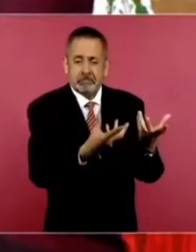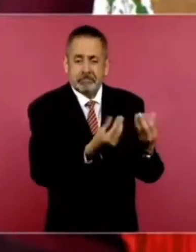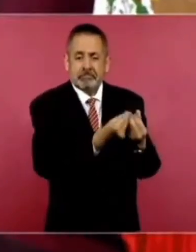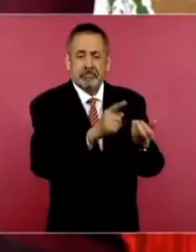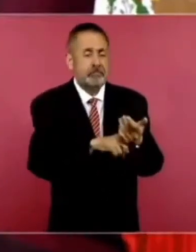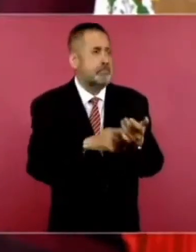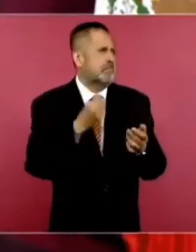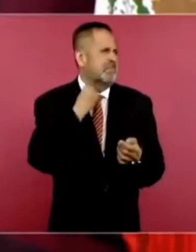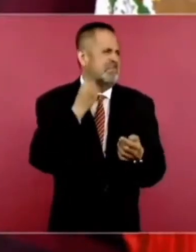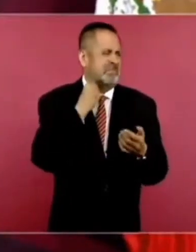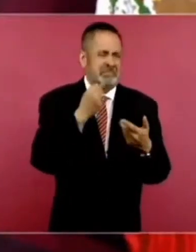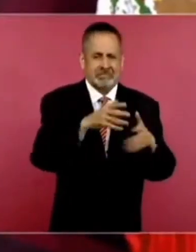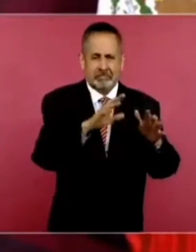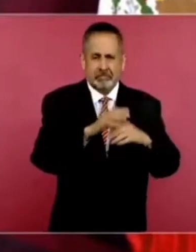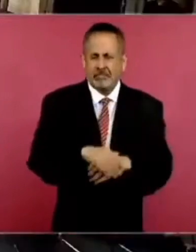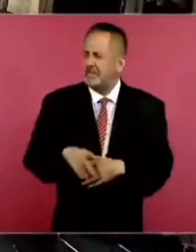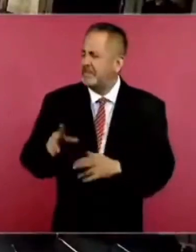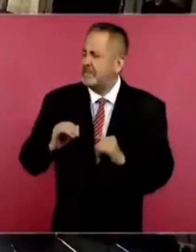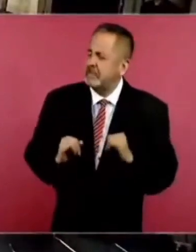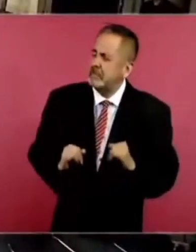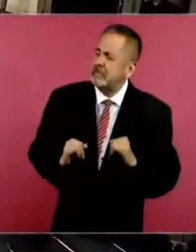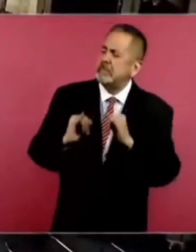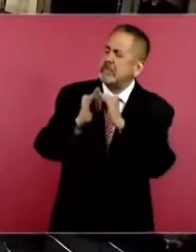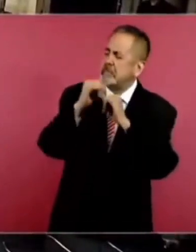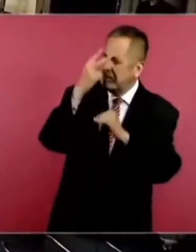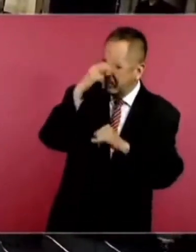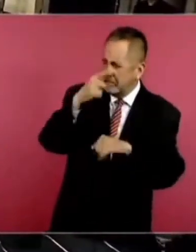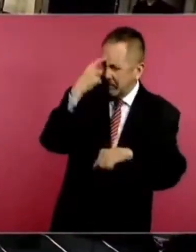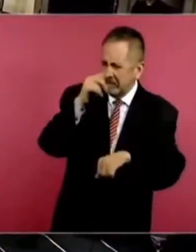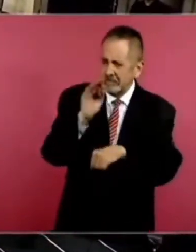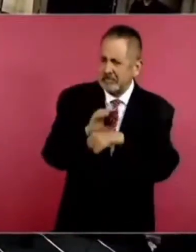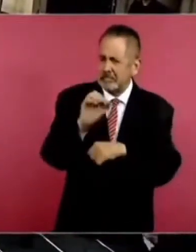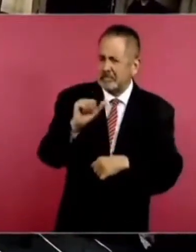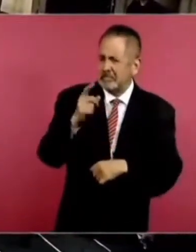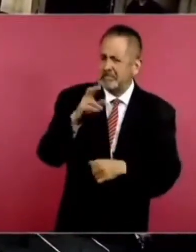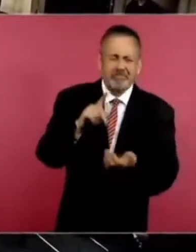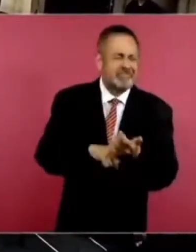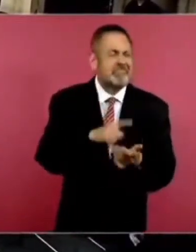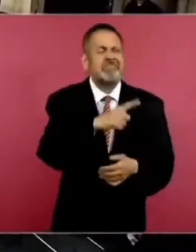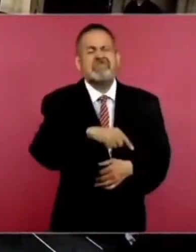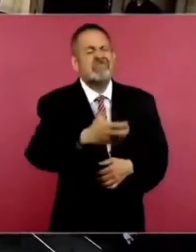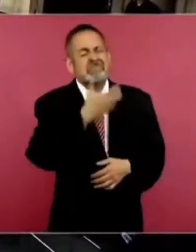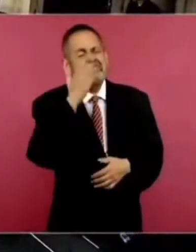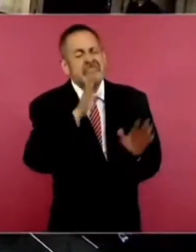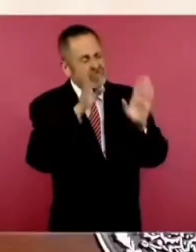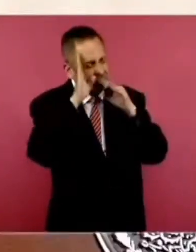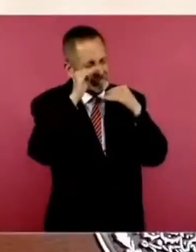de abogados Instituto Mexicano del Amparo. conservadores, sí.